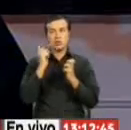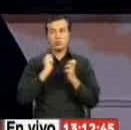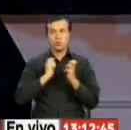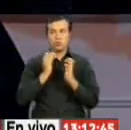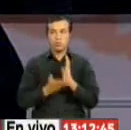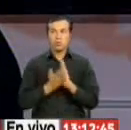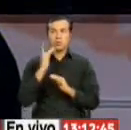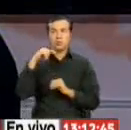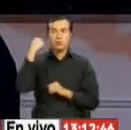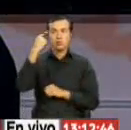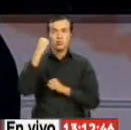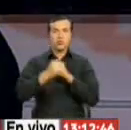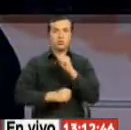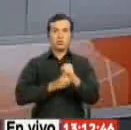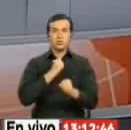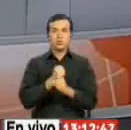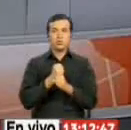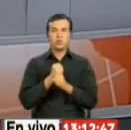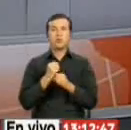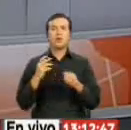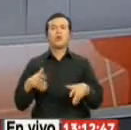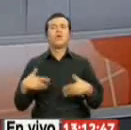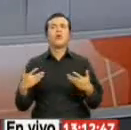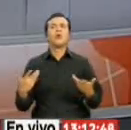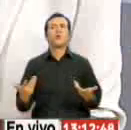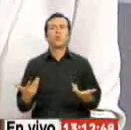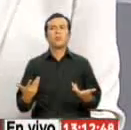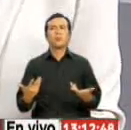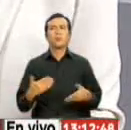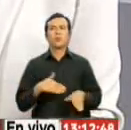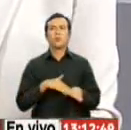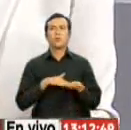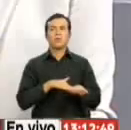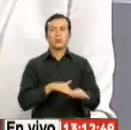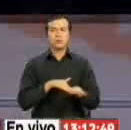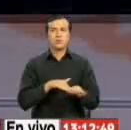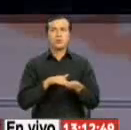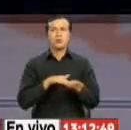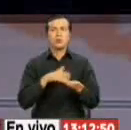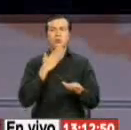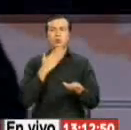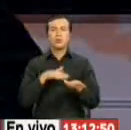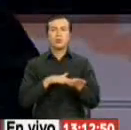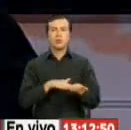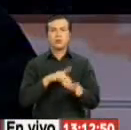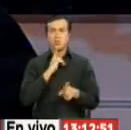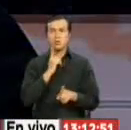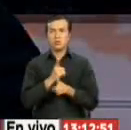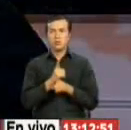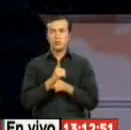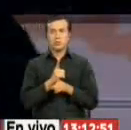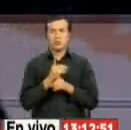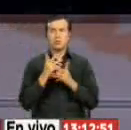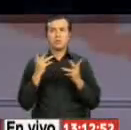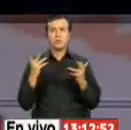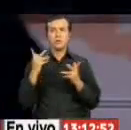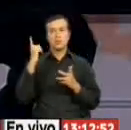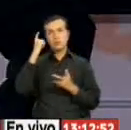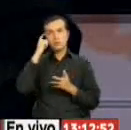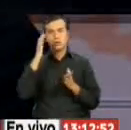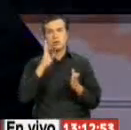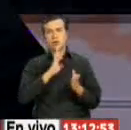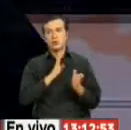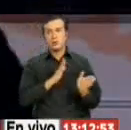para el próximo año pero de qué forma ustedes respaldan técnicamente técnicamente estamos considerando